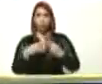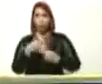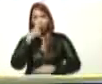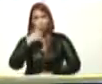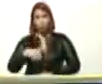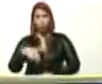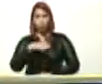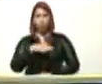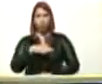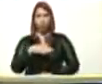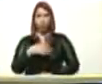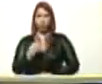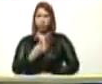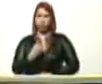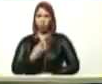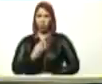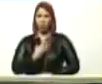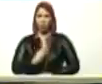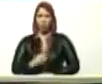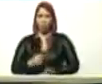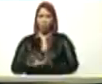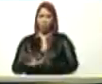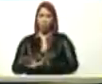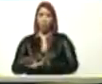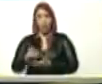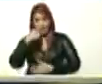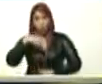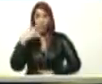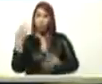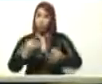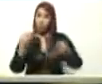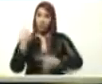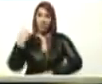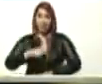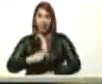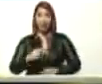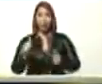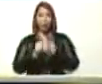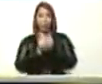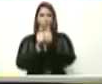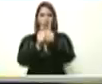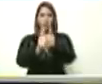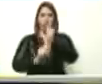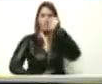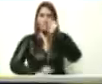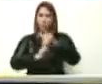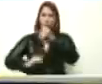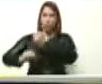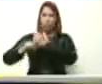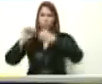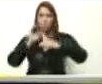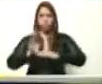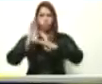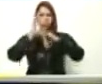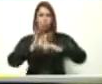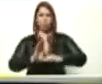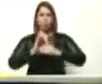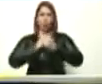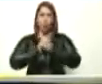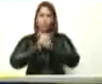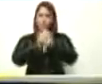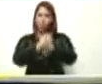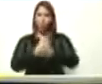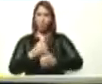huérfano que el pueblo siempre tenga compañía apoyo protección amor